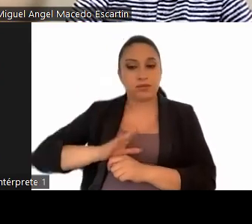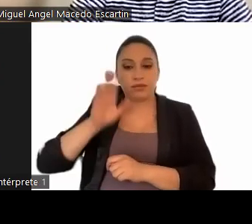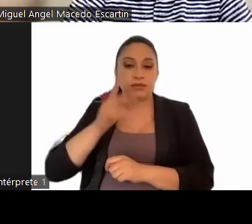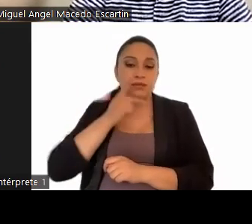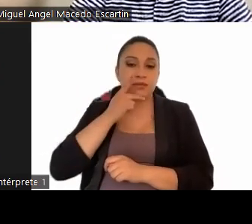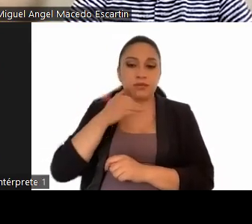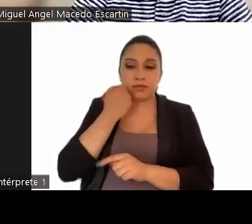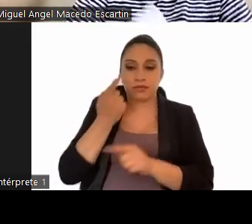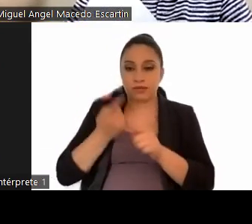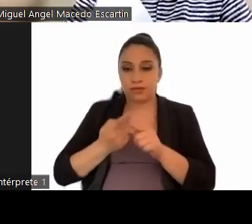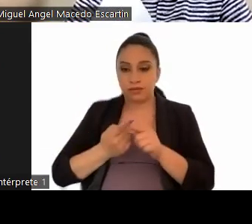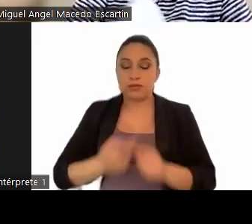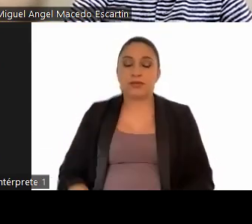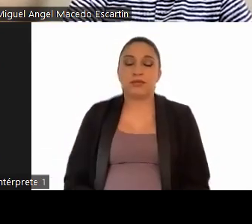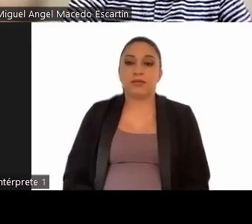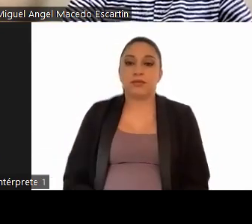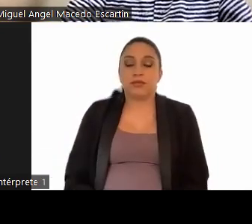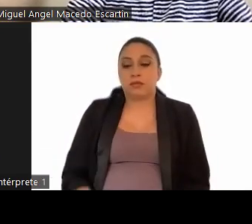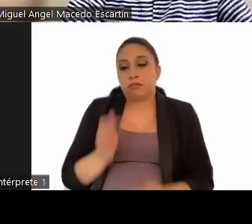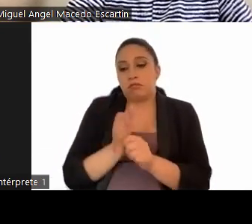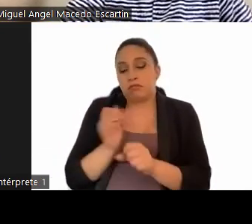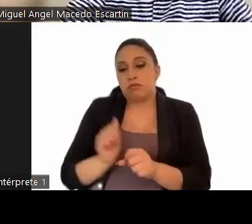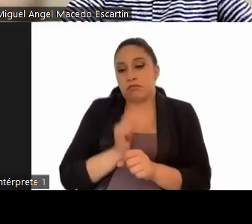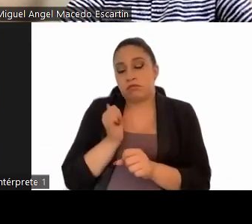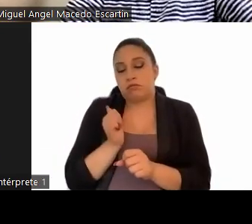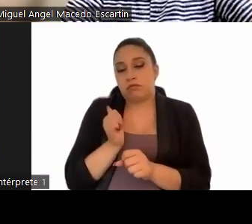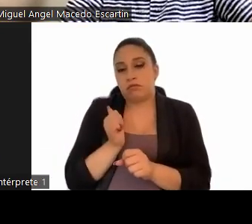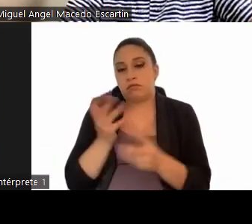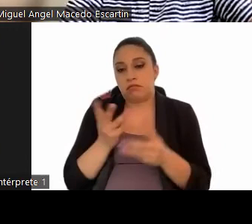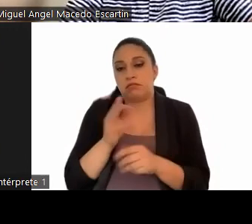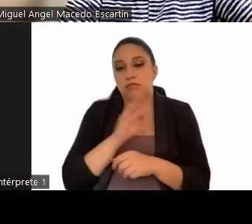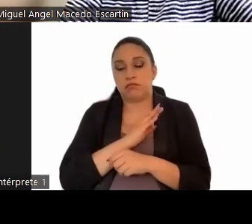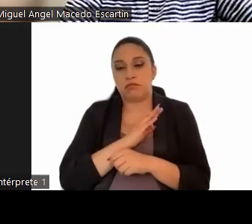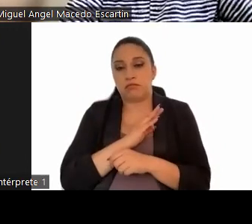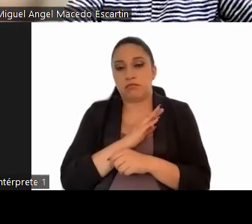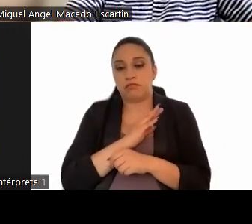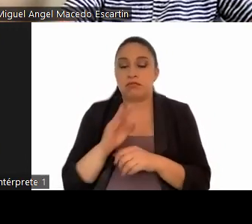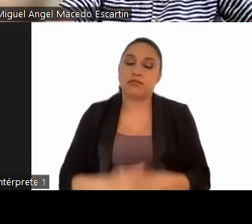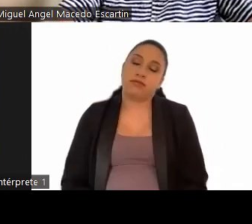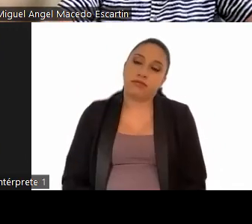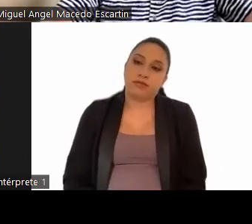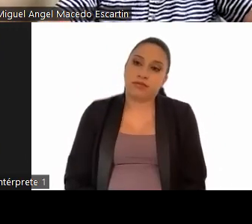incorporar algún tema, puedan manifestarlo indicando su nombre completo y el tema a incorporar.